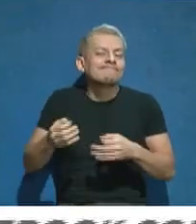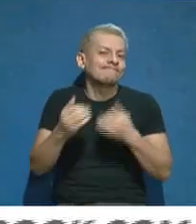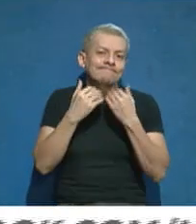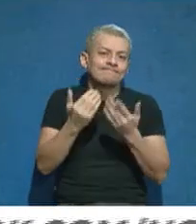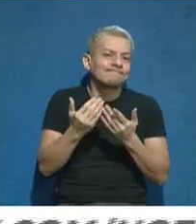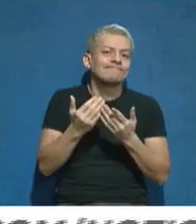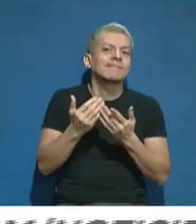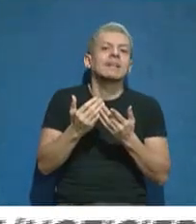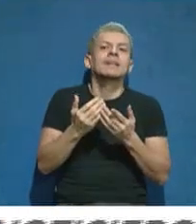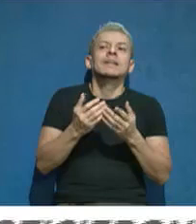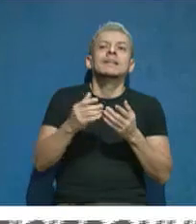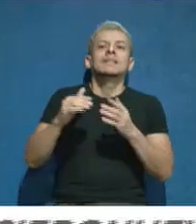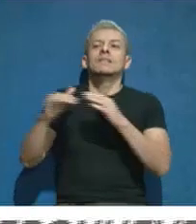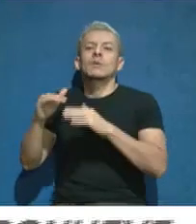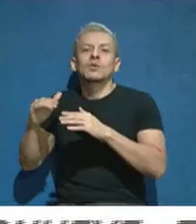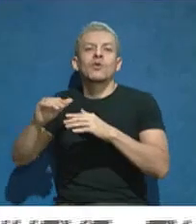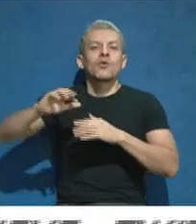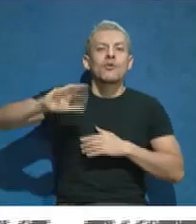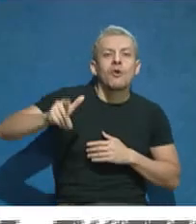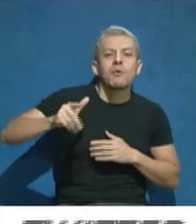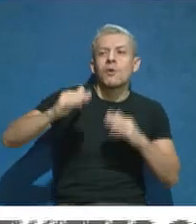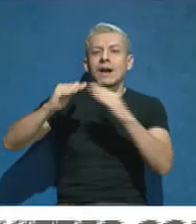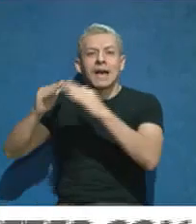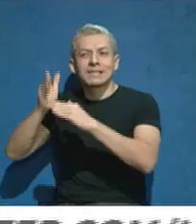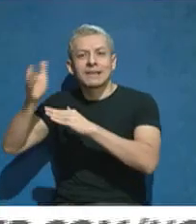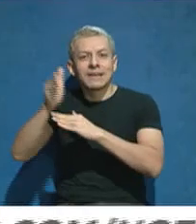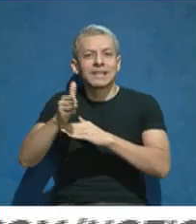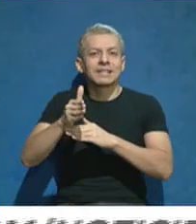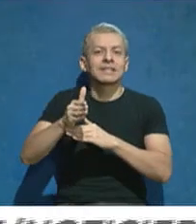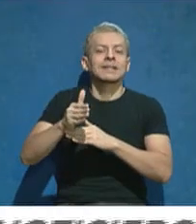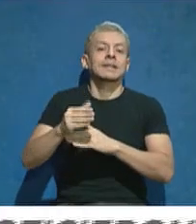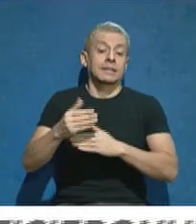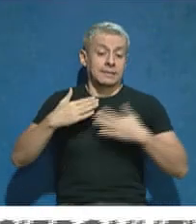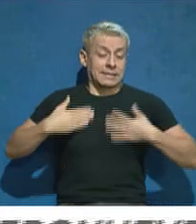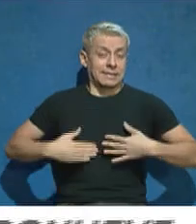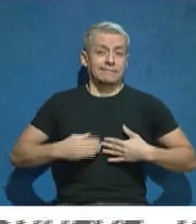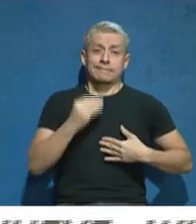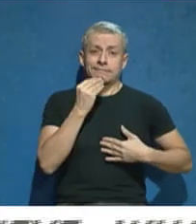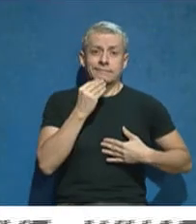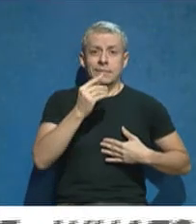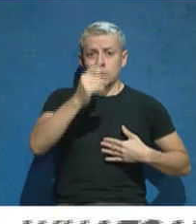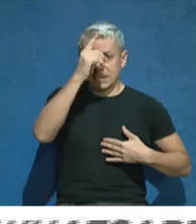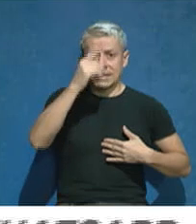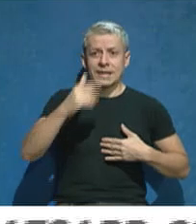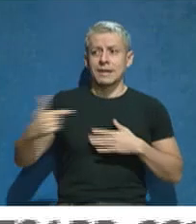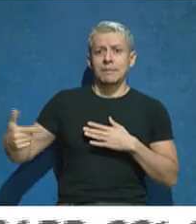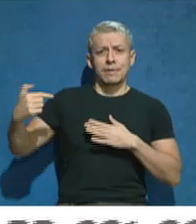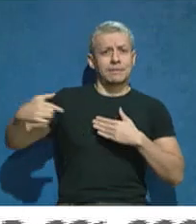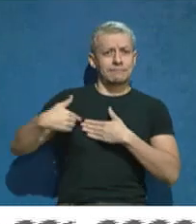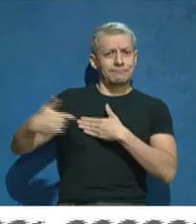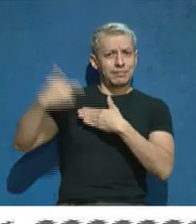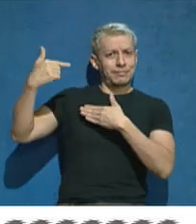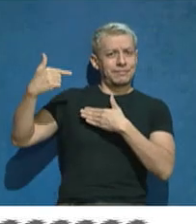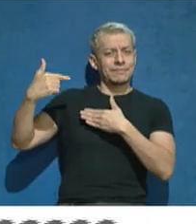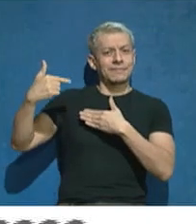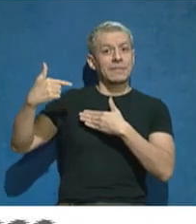modo diferente en cada uno de los hechos. Llevan chalecos que simulan ser chalecos antibalas, y en algunos de los casos esos chalecos